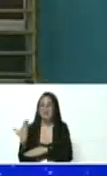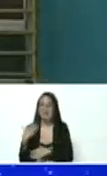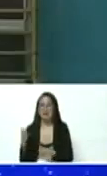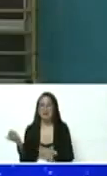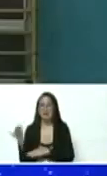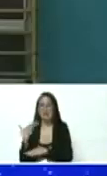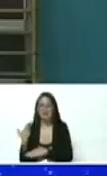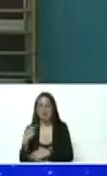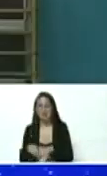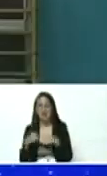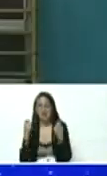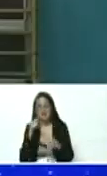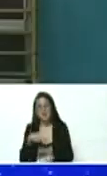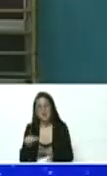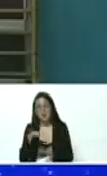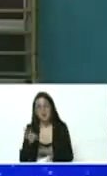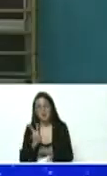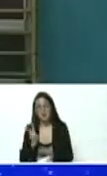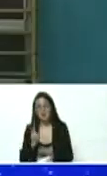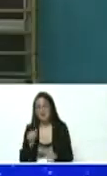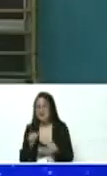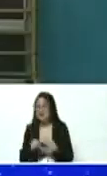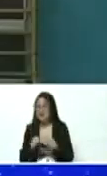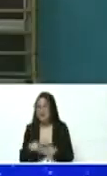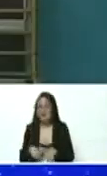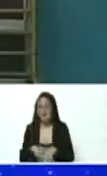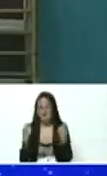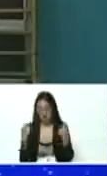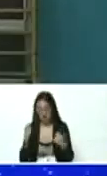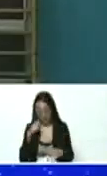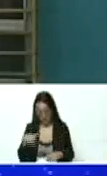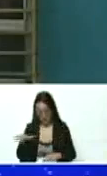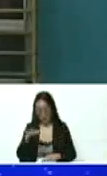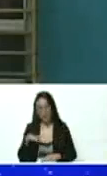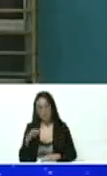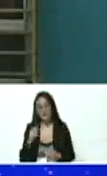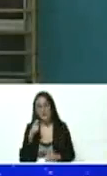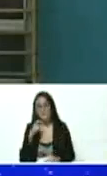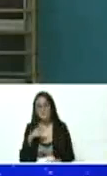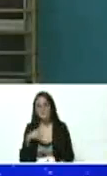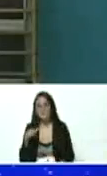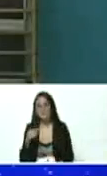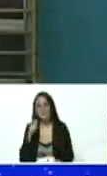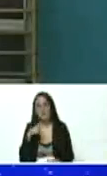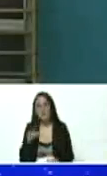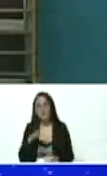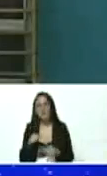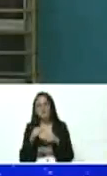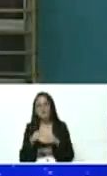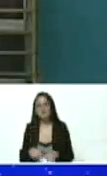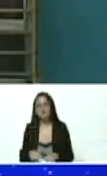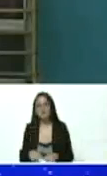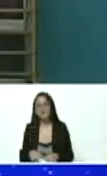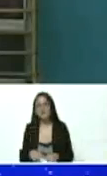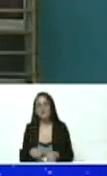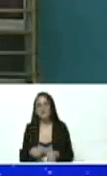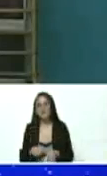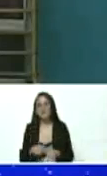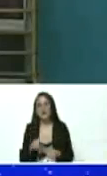nos hicieron las sanciones. Y siguen haciendo daño las sanciones. Pero el pueblo no se rinde. El